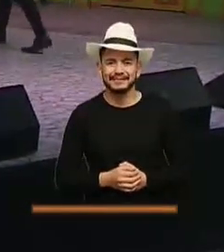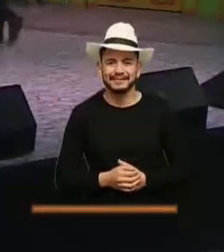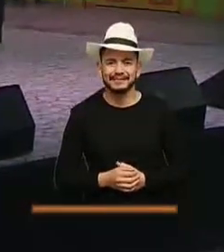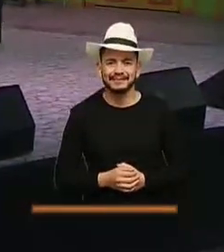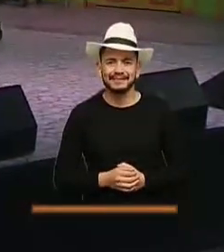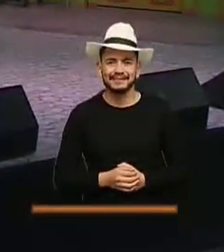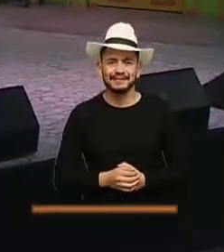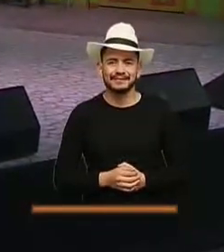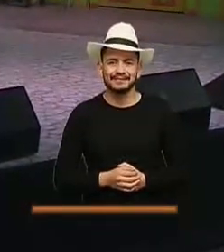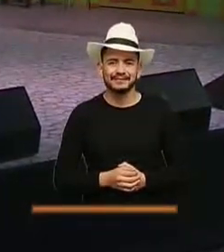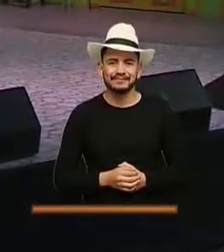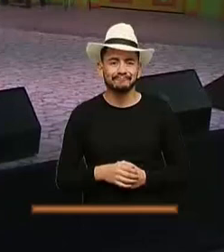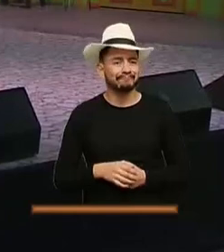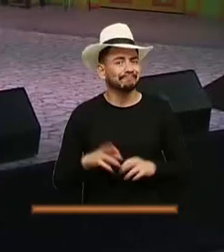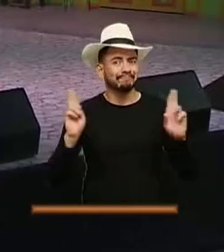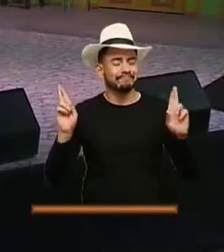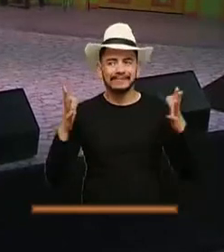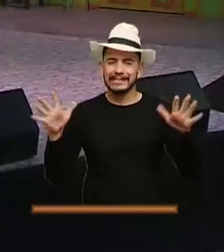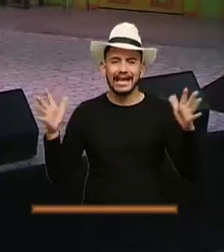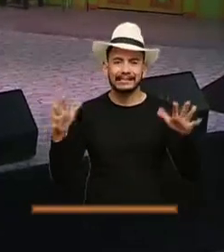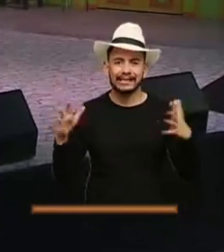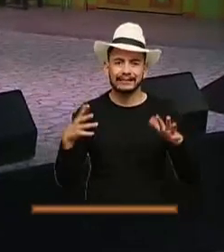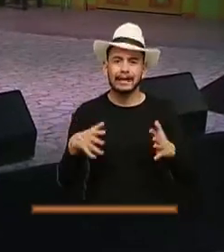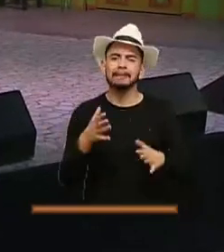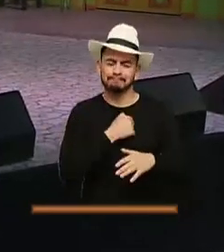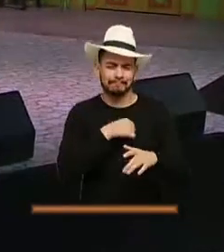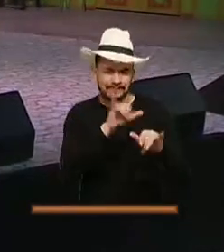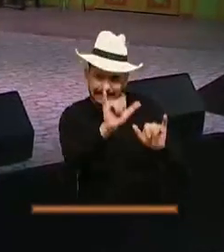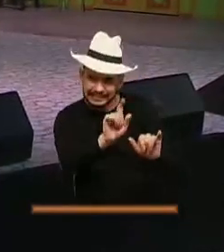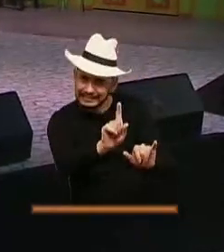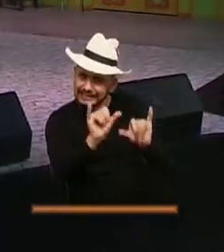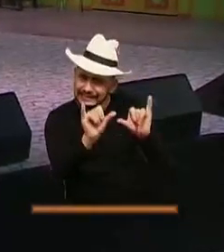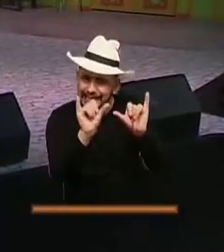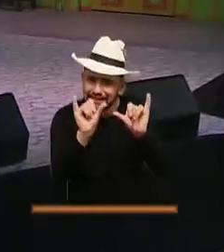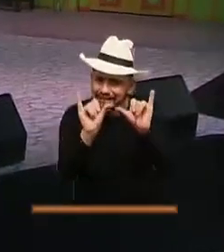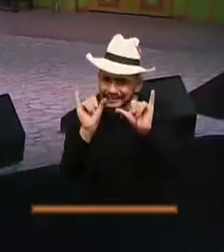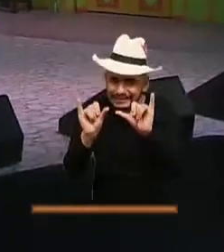Suena la campana, Pichingo, se me queda, por favor. Este es el momento de llamar